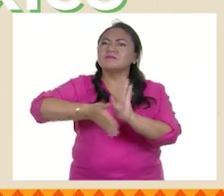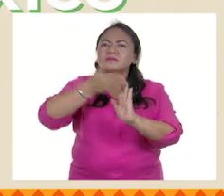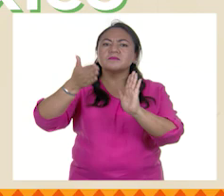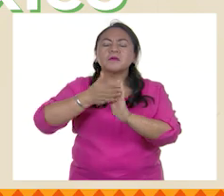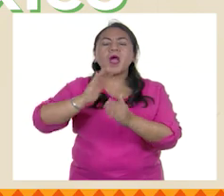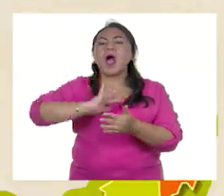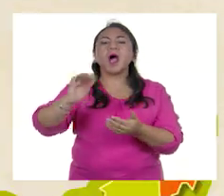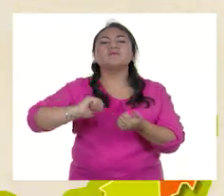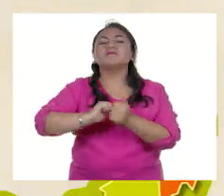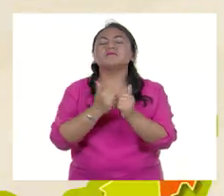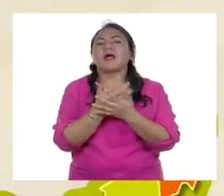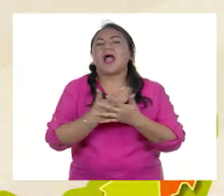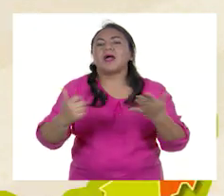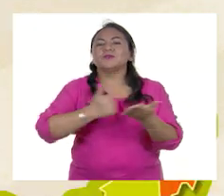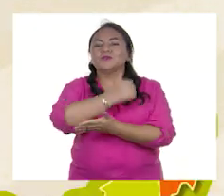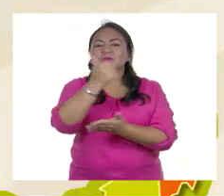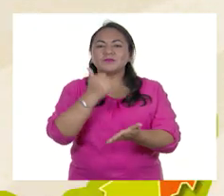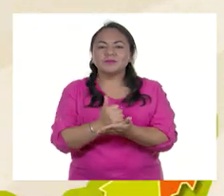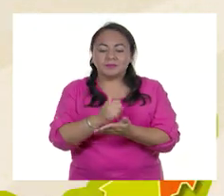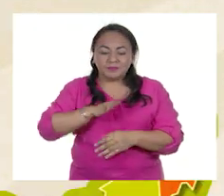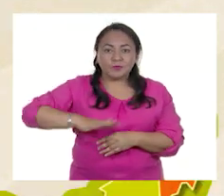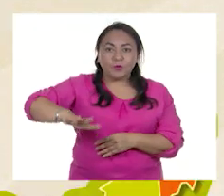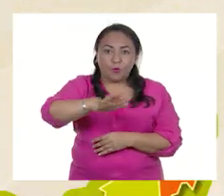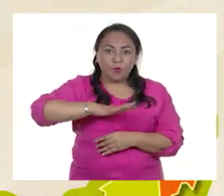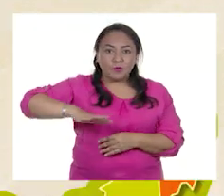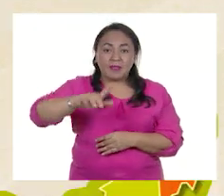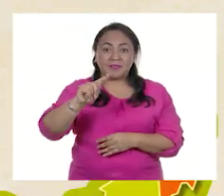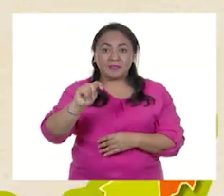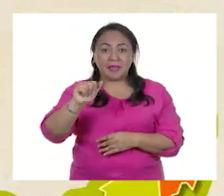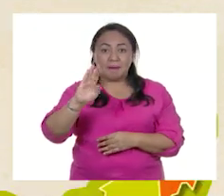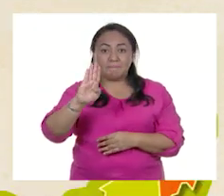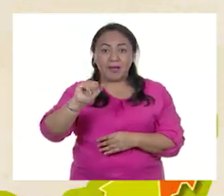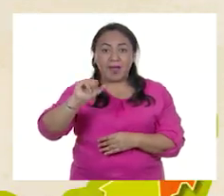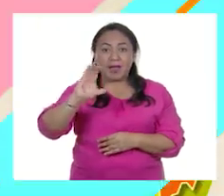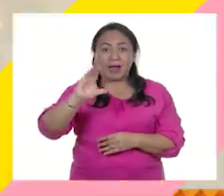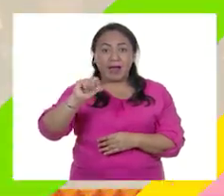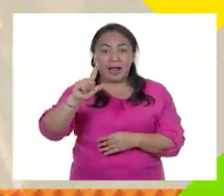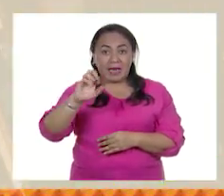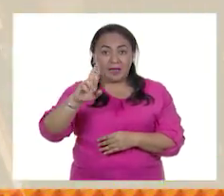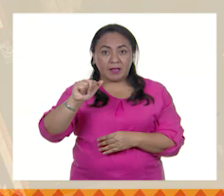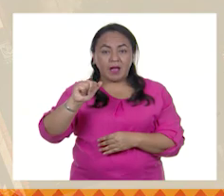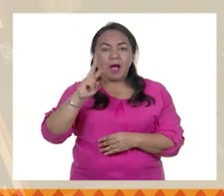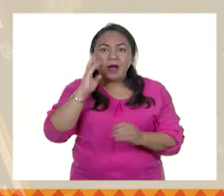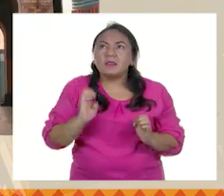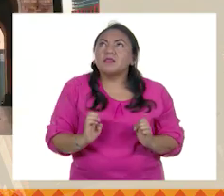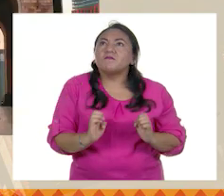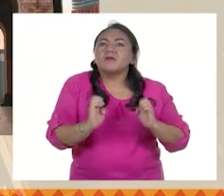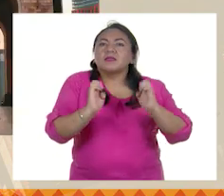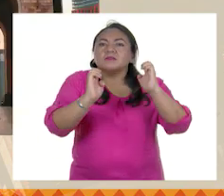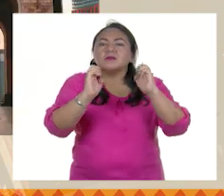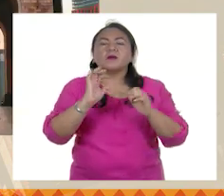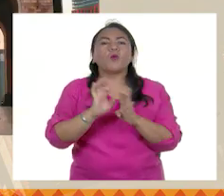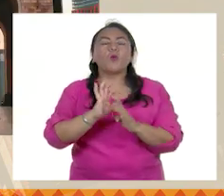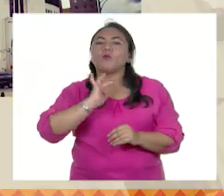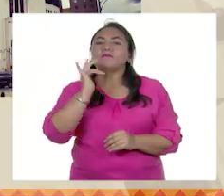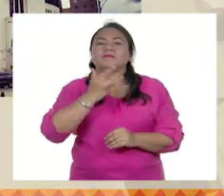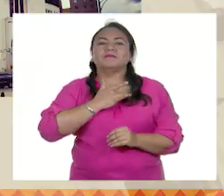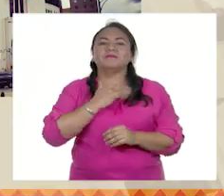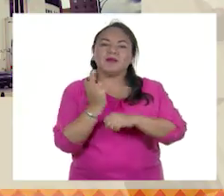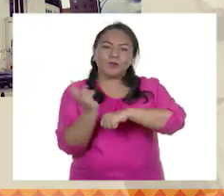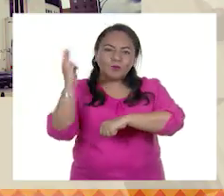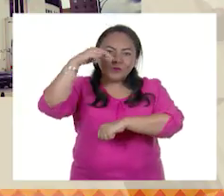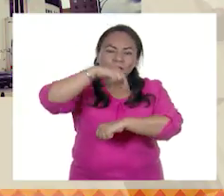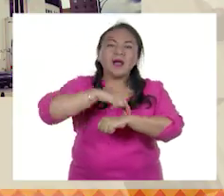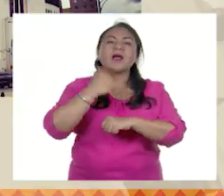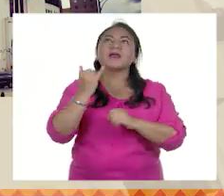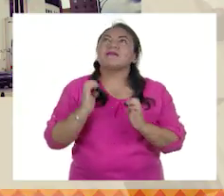gran metrópoli. La colonia tabacalera, donde se ubican edificios tan significativos como el Monumento a la Revolución y la